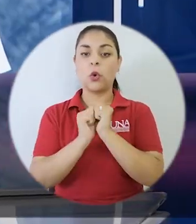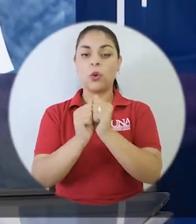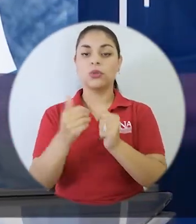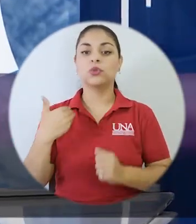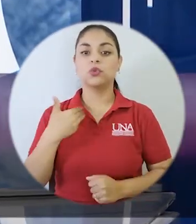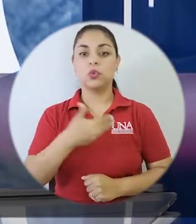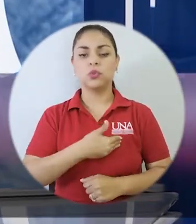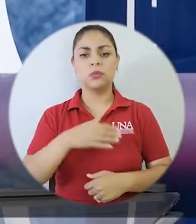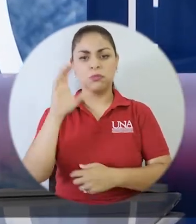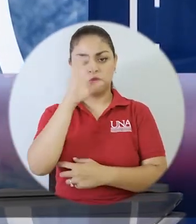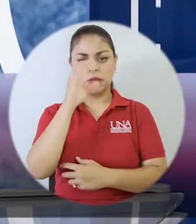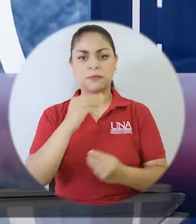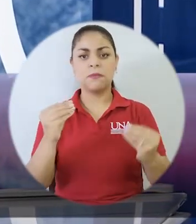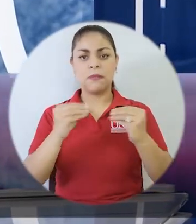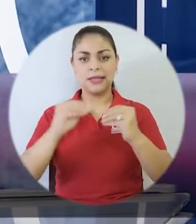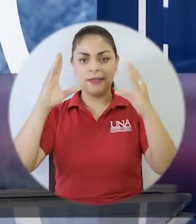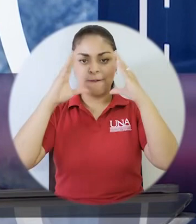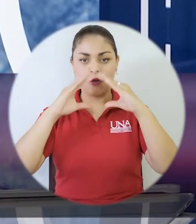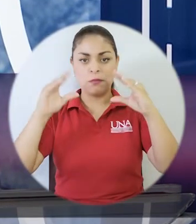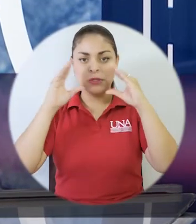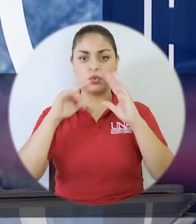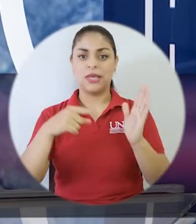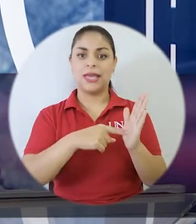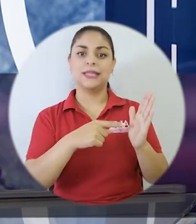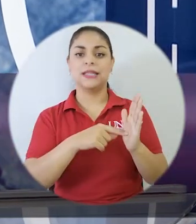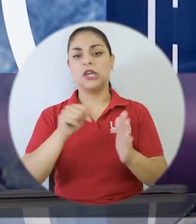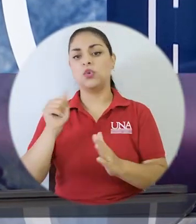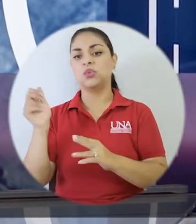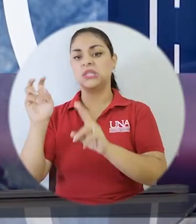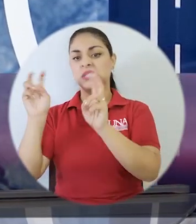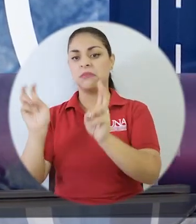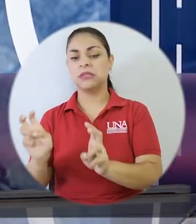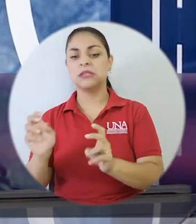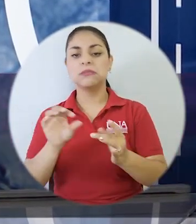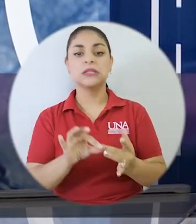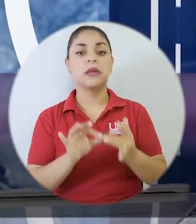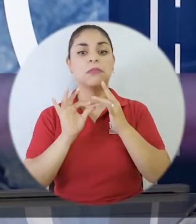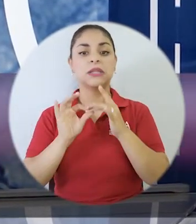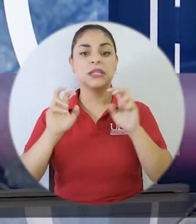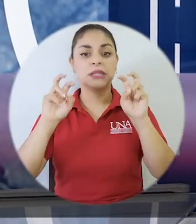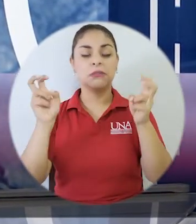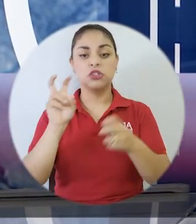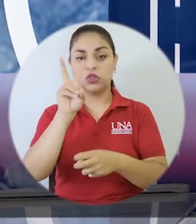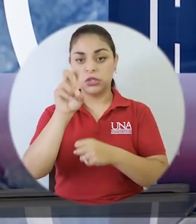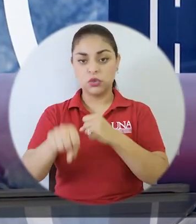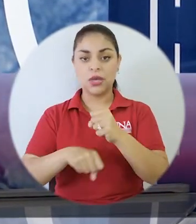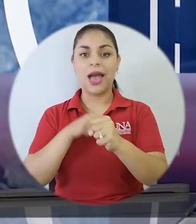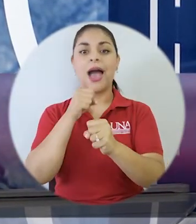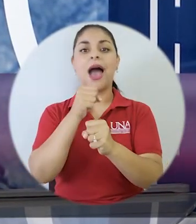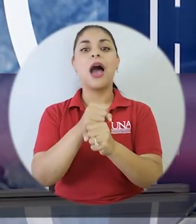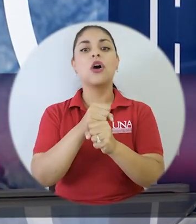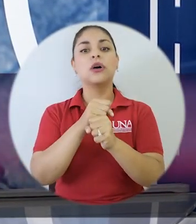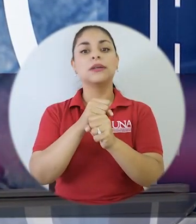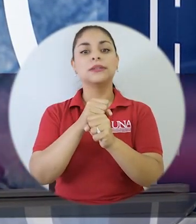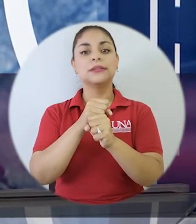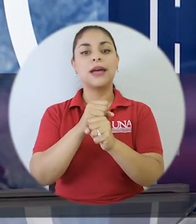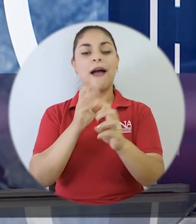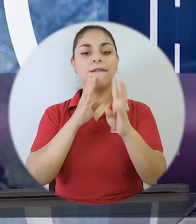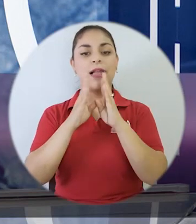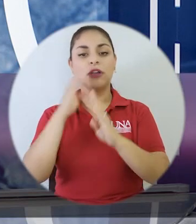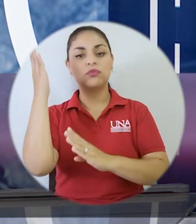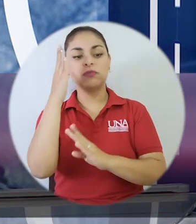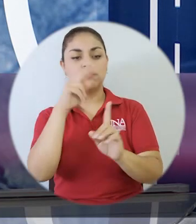con nosotros. Puede buscar más información sobre este y otros temas, en especial los temas del Bicentenario abordados desde la óptica